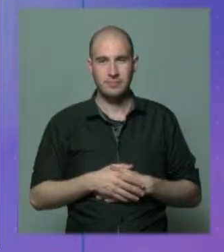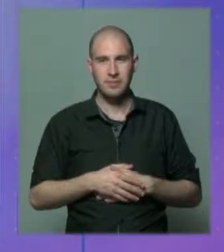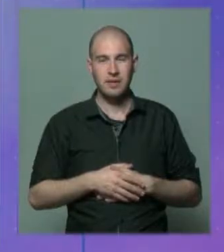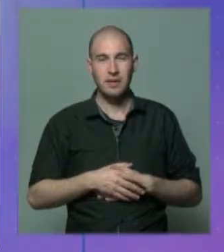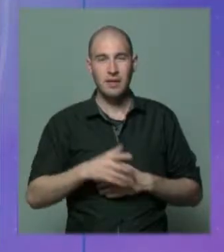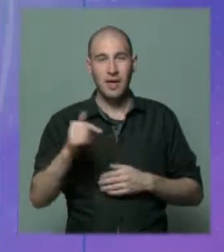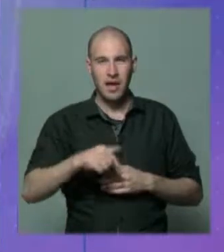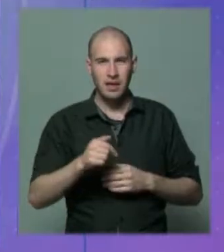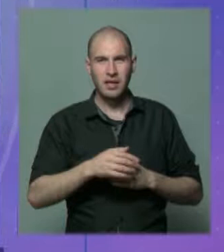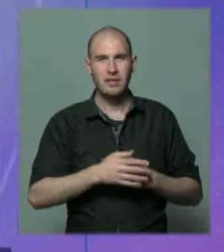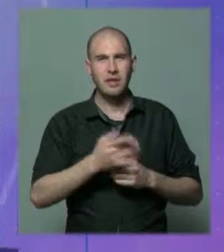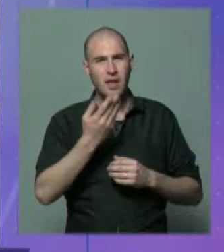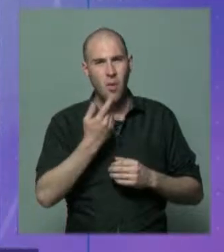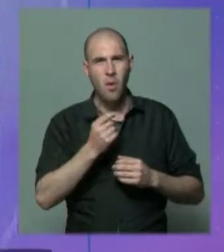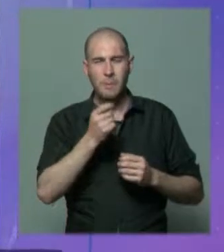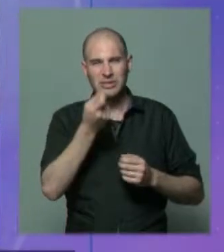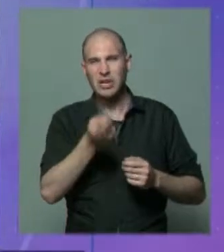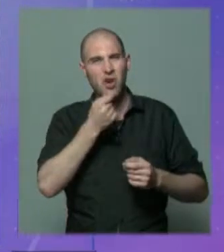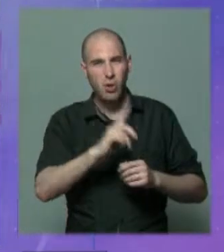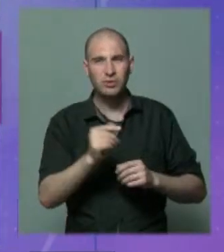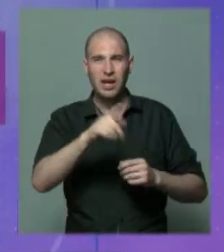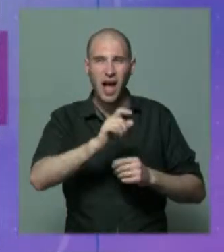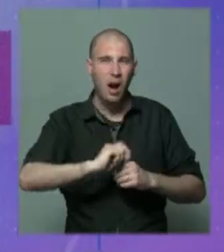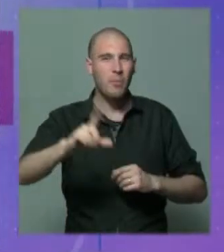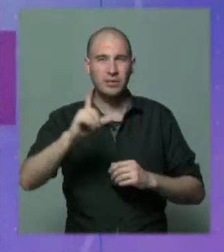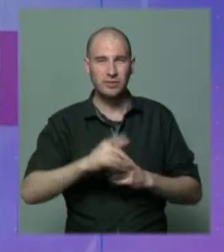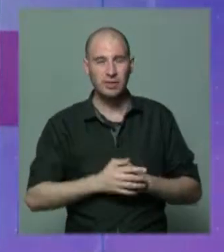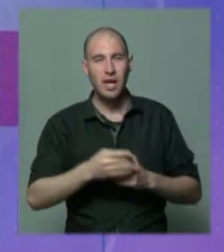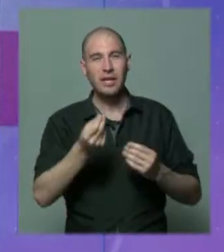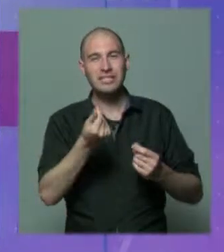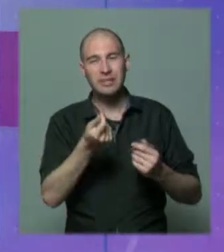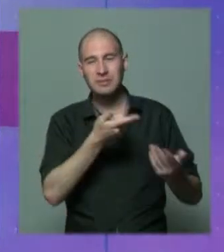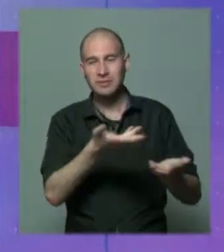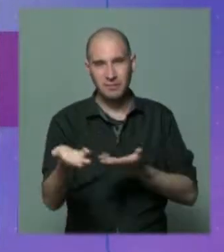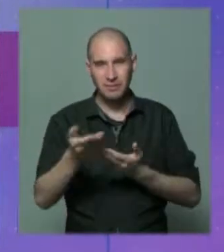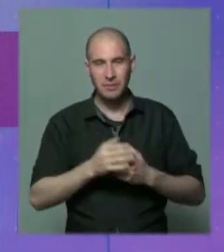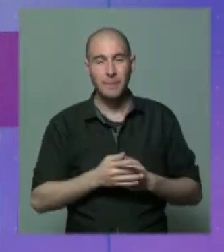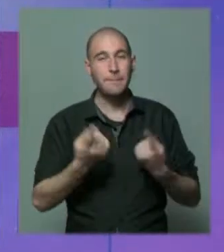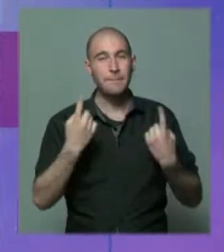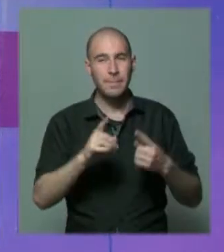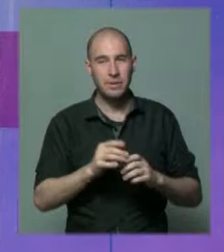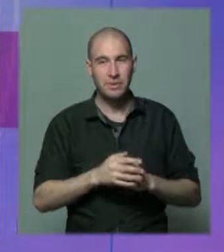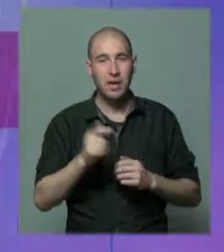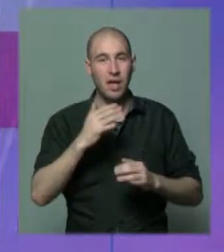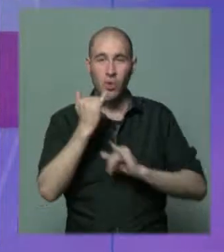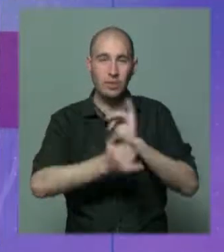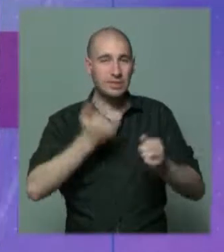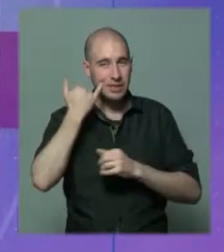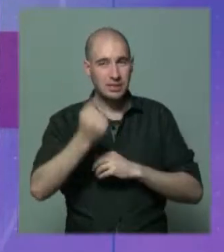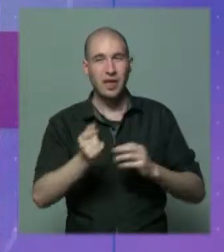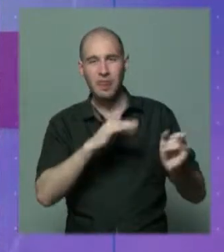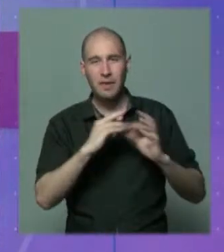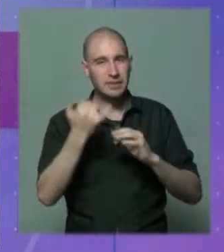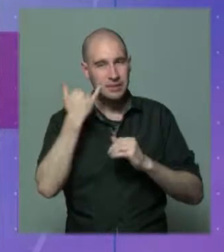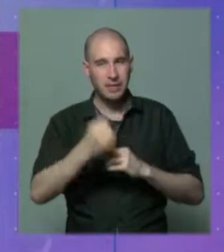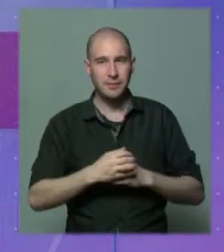Claramente a nadie le gusta tener que decir que hay que aumentar las tarifas. Pero esto ya lo hemos planteado, lo hemos